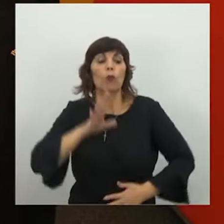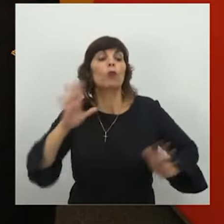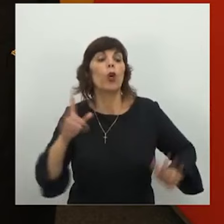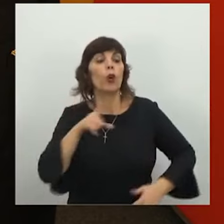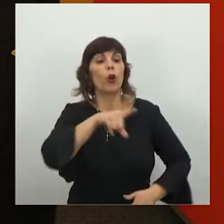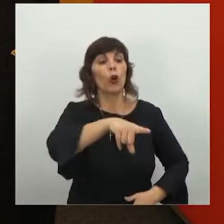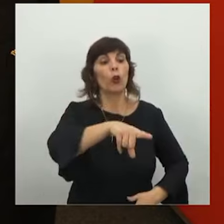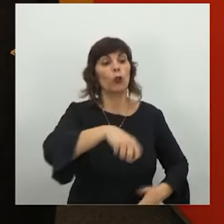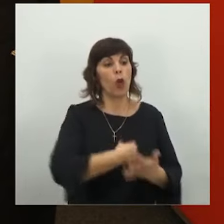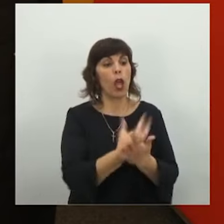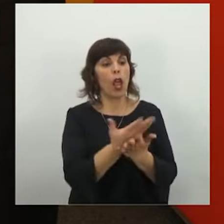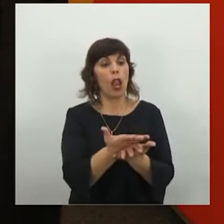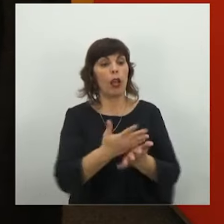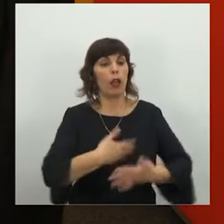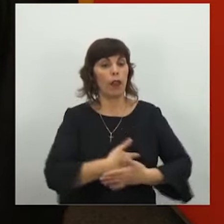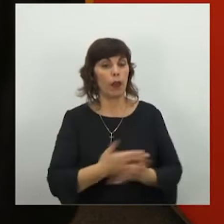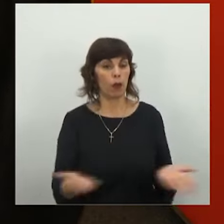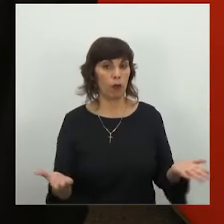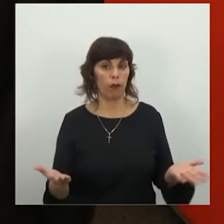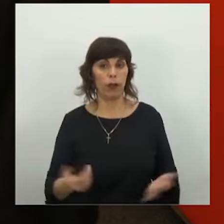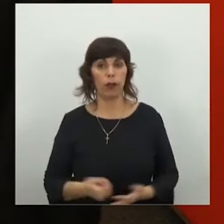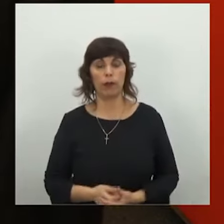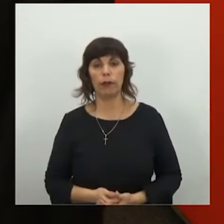gracia. Y vamos a orar ahora